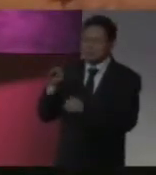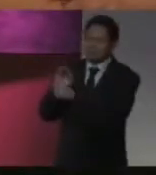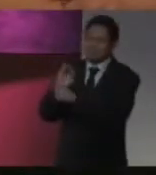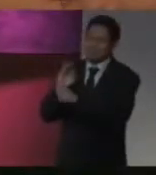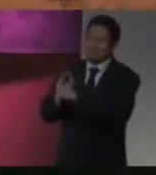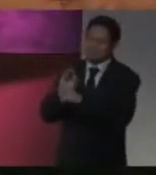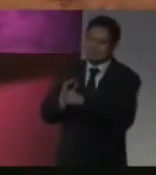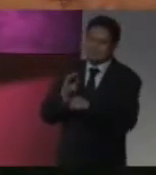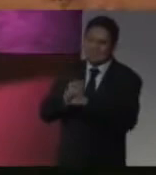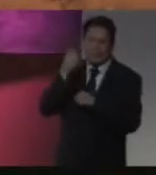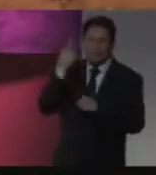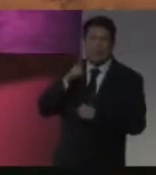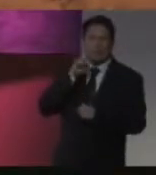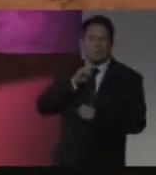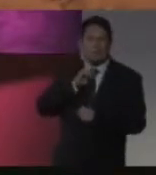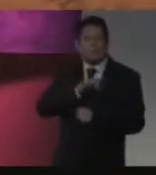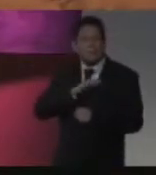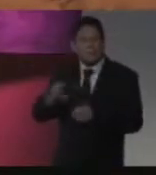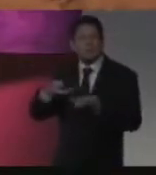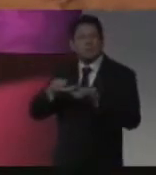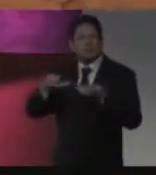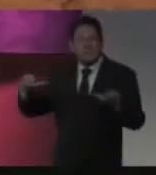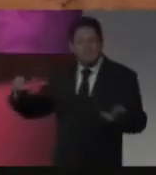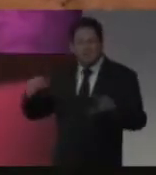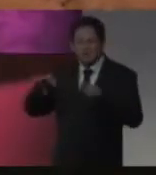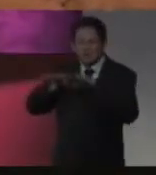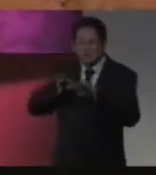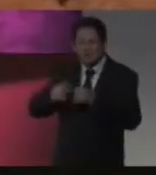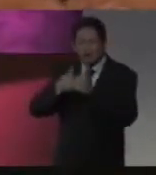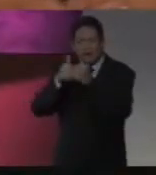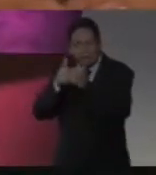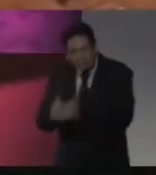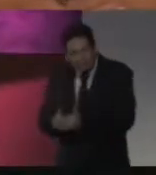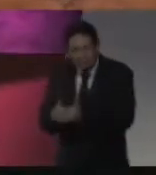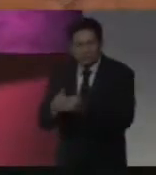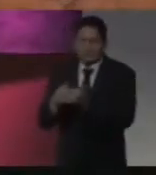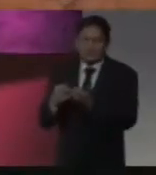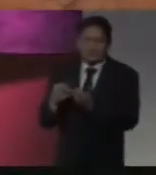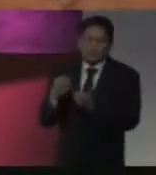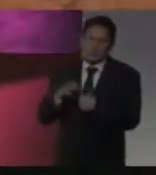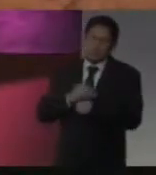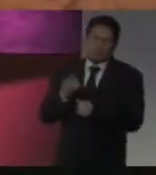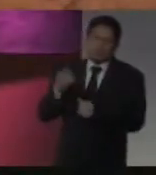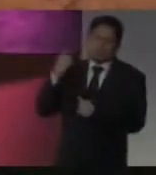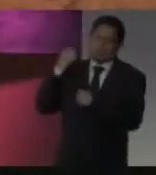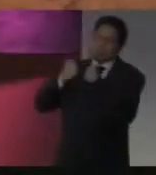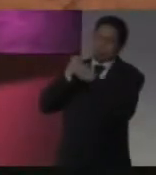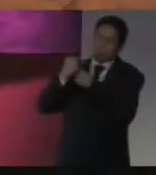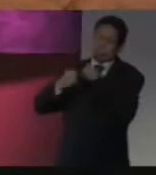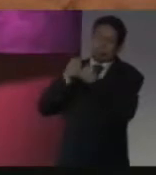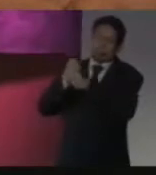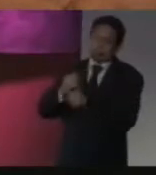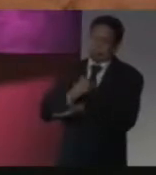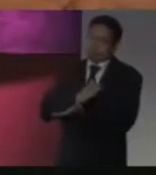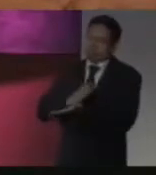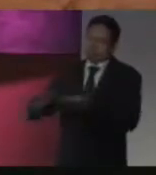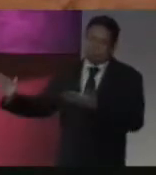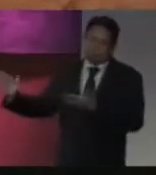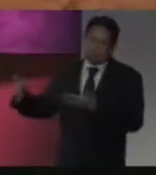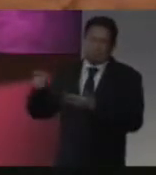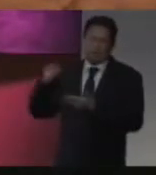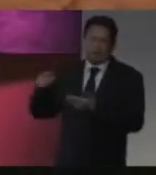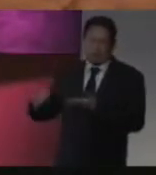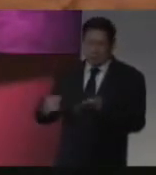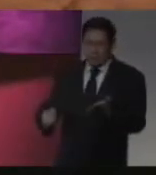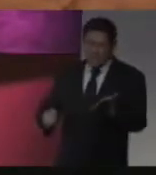territorio, y sobre todo por algo muy importante que han estado excluidas las mujeres, el derecho a decidir,